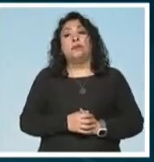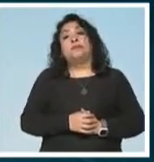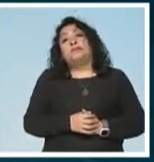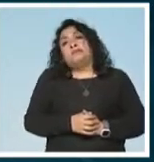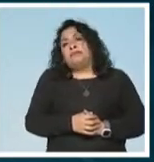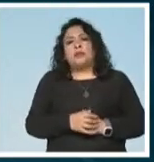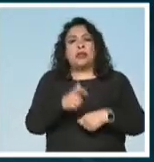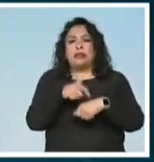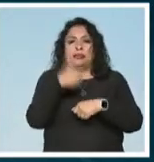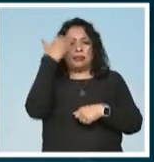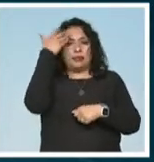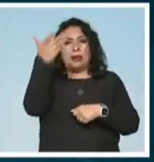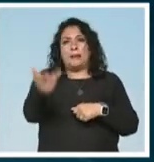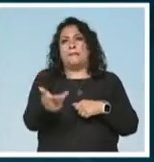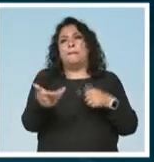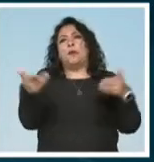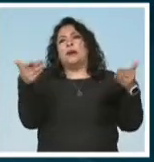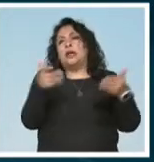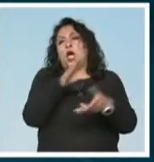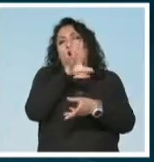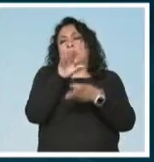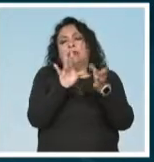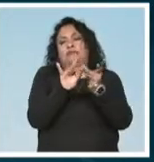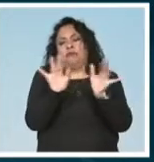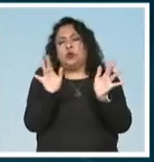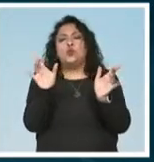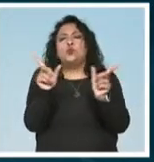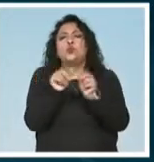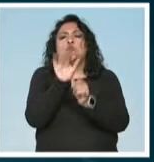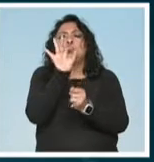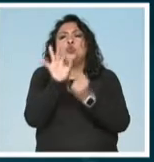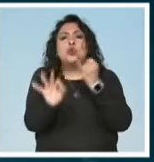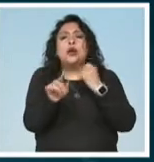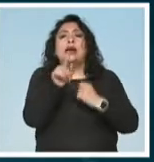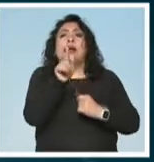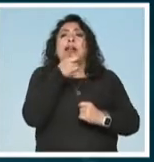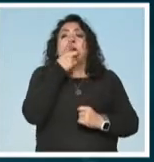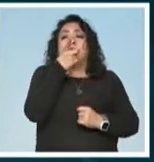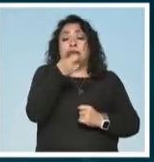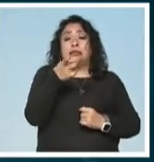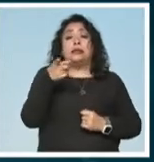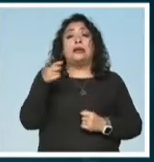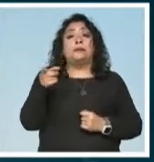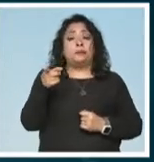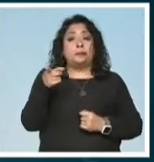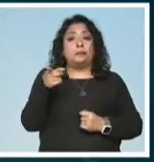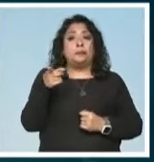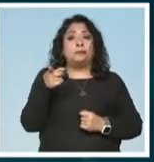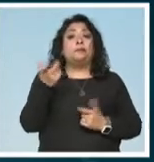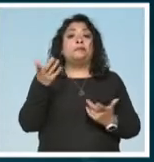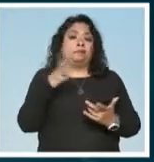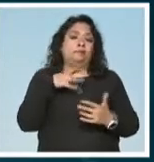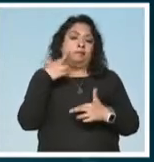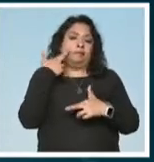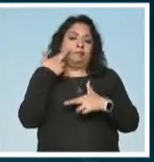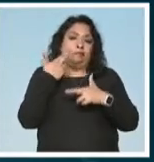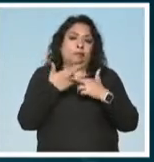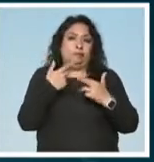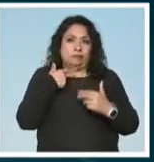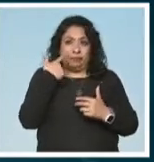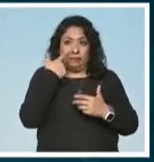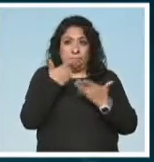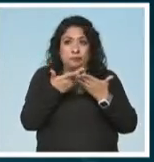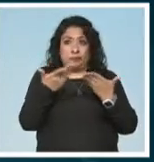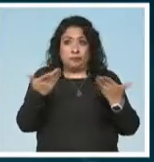no hay tiempo para presentarlo por completo, pero solo decir pues, que tiene esta tarea y lo que hemos visto